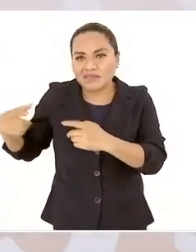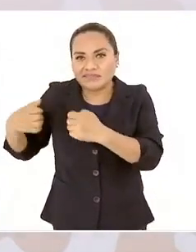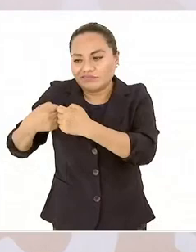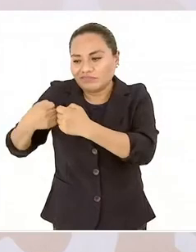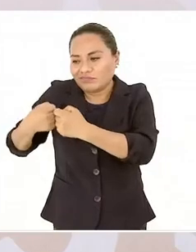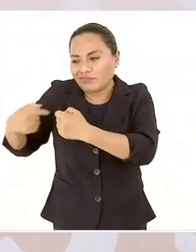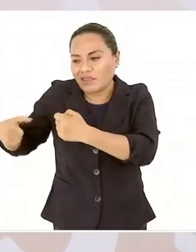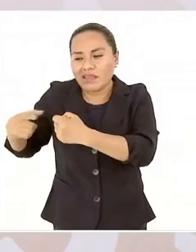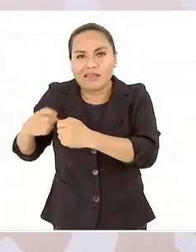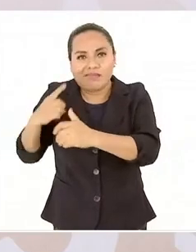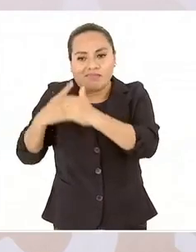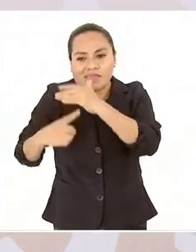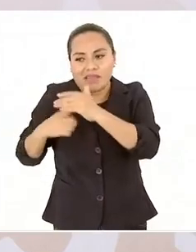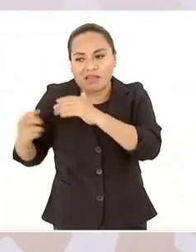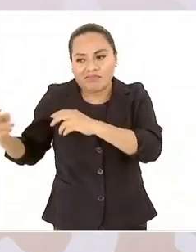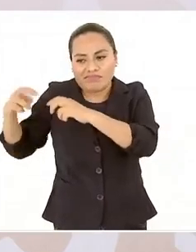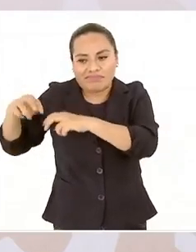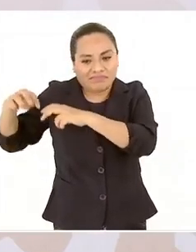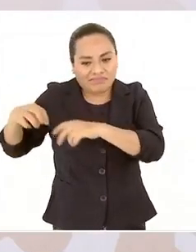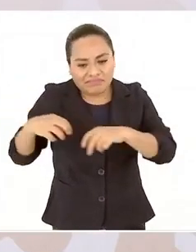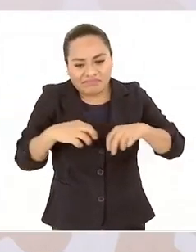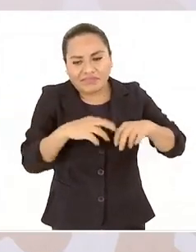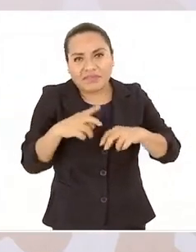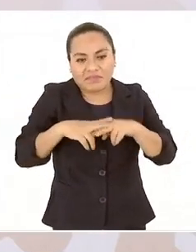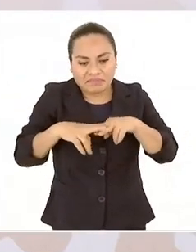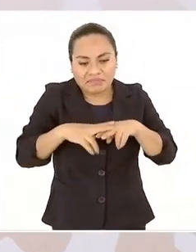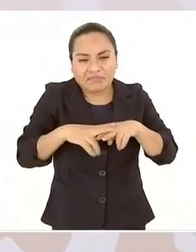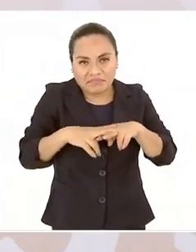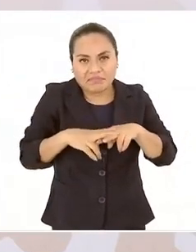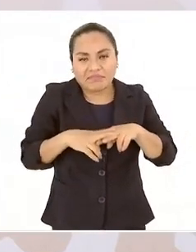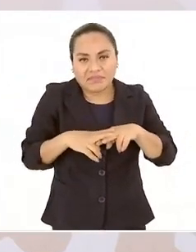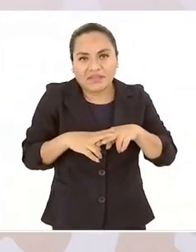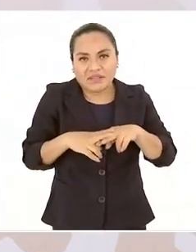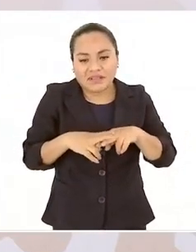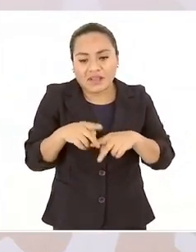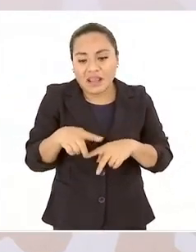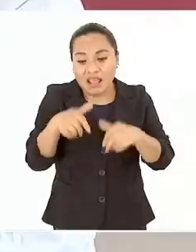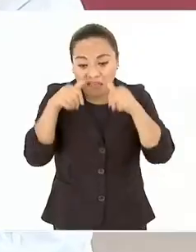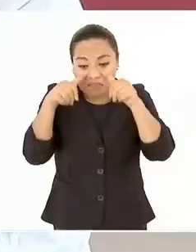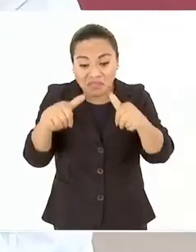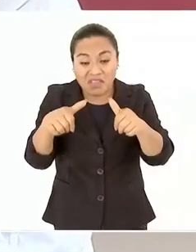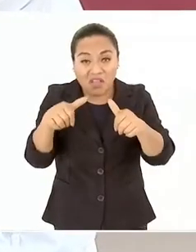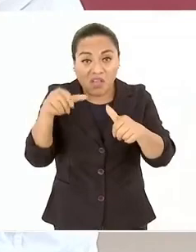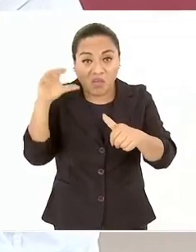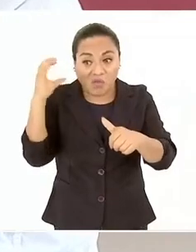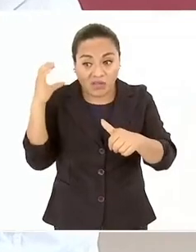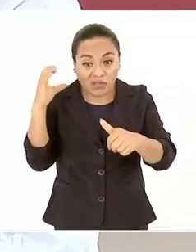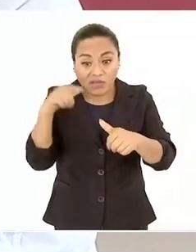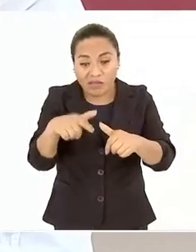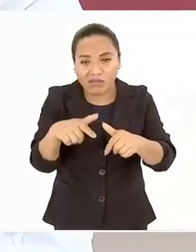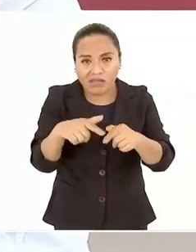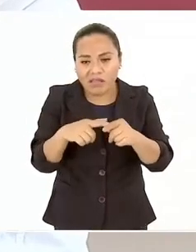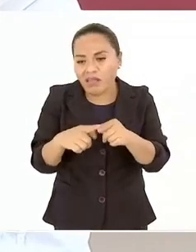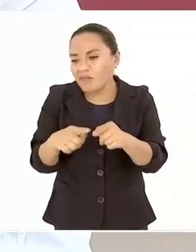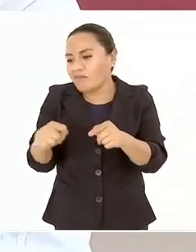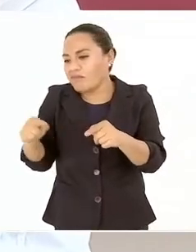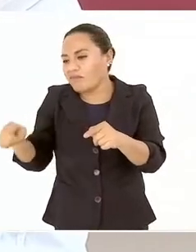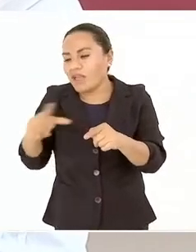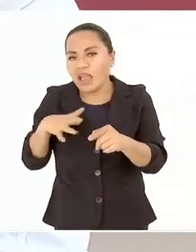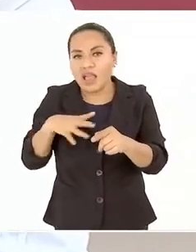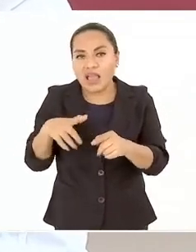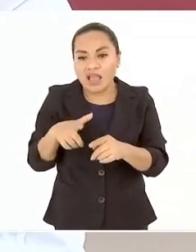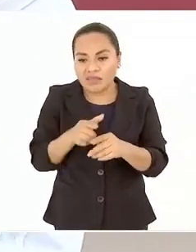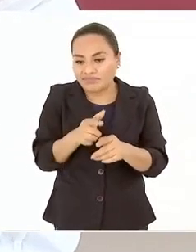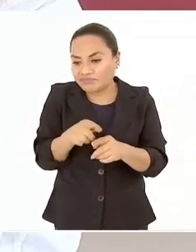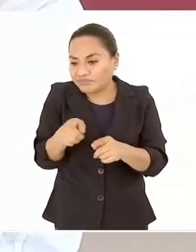Y tampoco les importaba el de Coatzacoalcos hasta Yucatán, el ferrocarril del sureste,